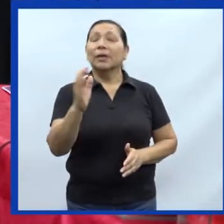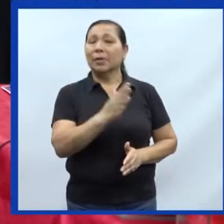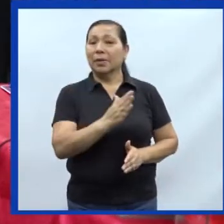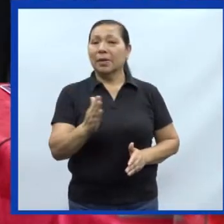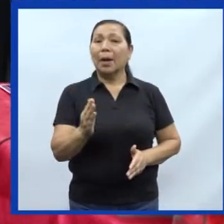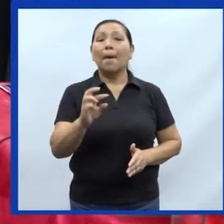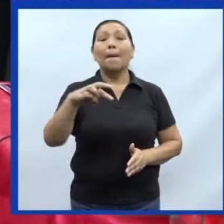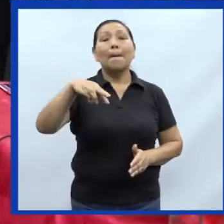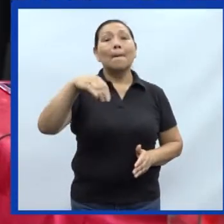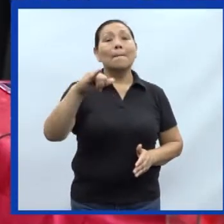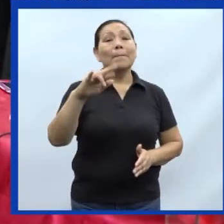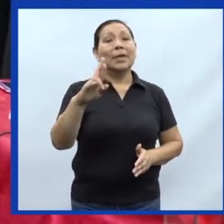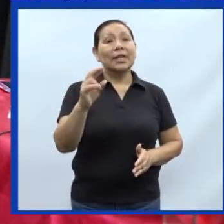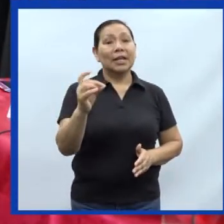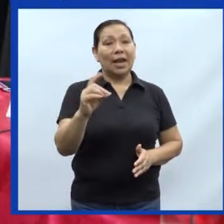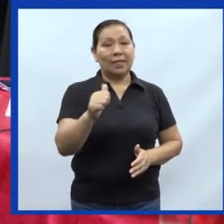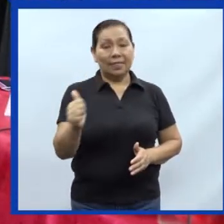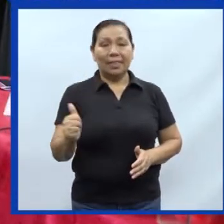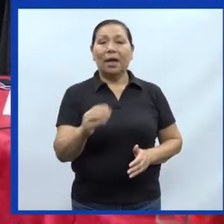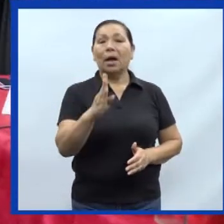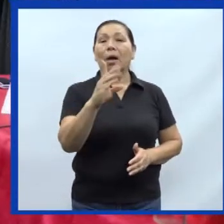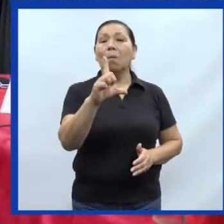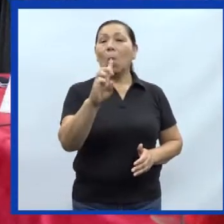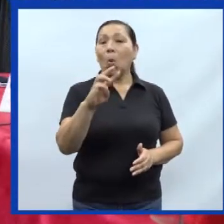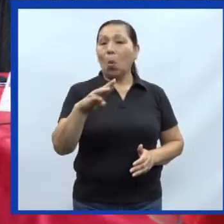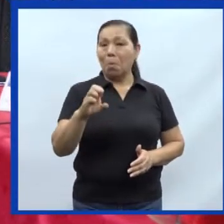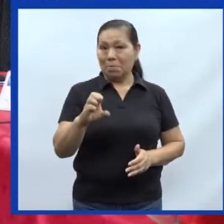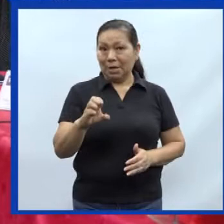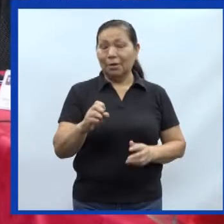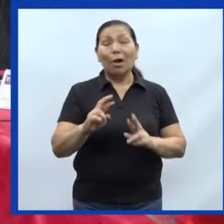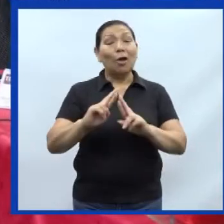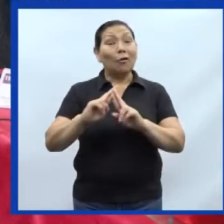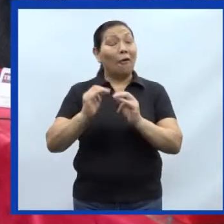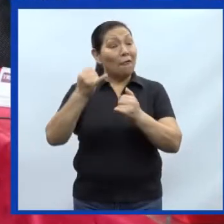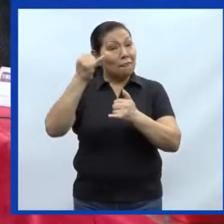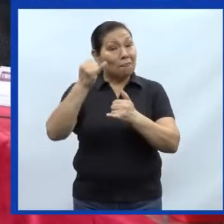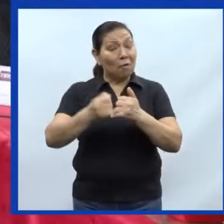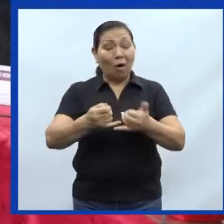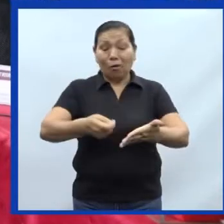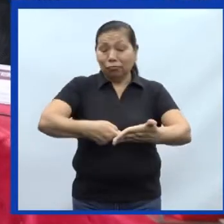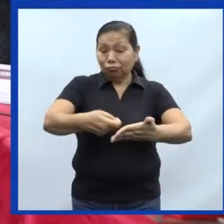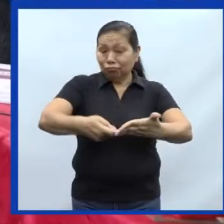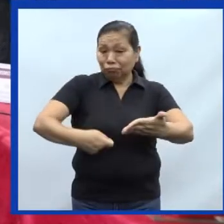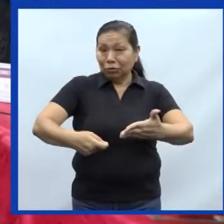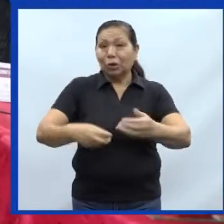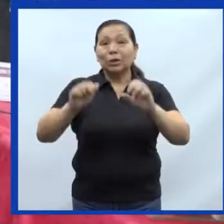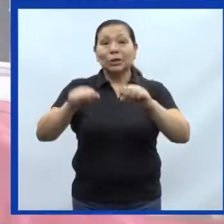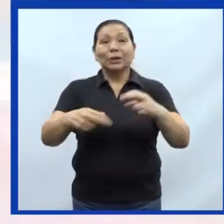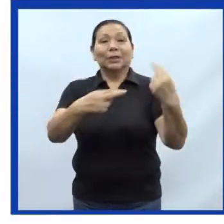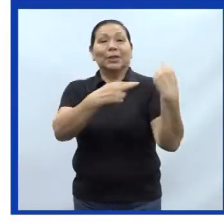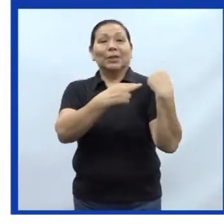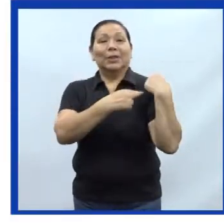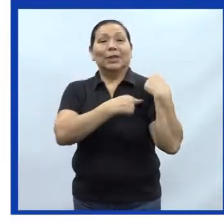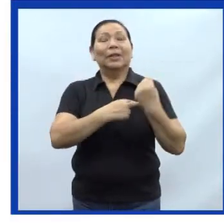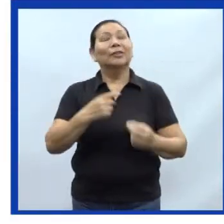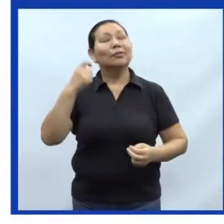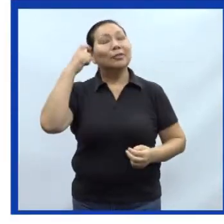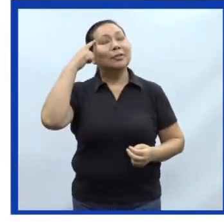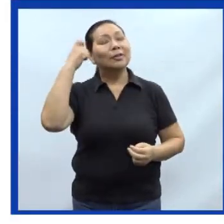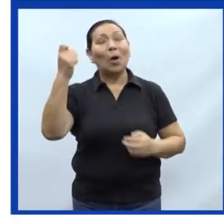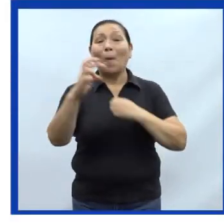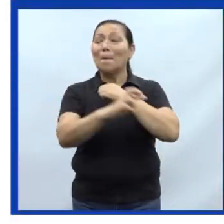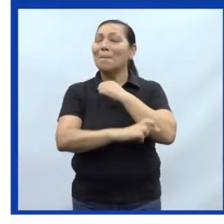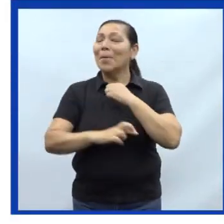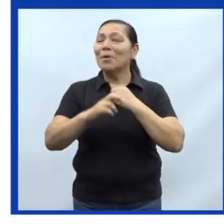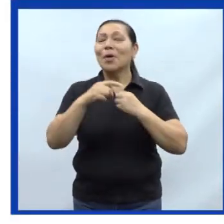magistrados Manuel Miranda, Ernesto Blume y José Luis Sardón. Al cierre del evento se firmó el Acta de Compromiso. Soñamos con un